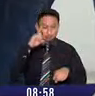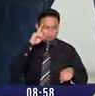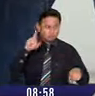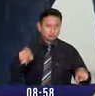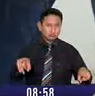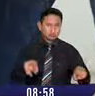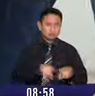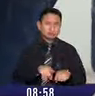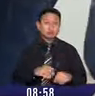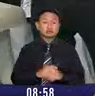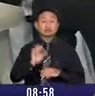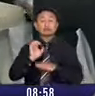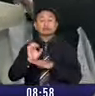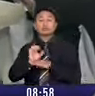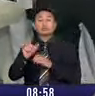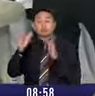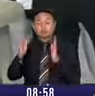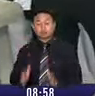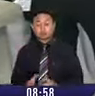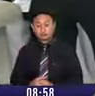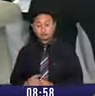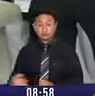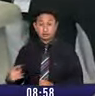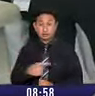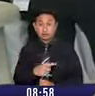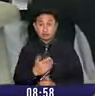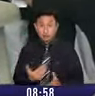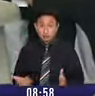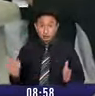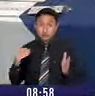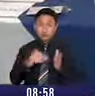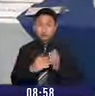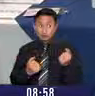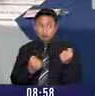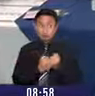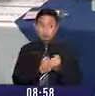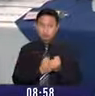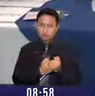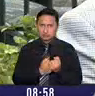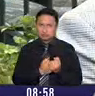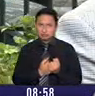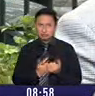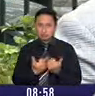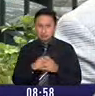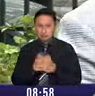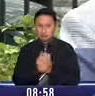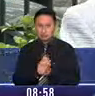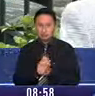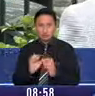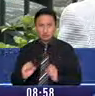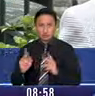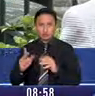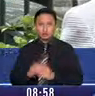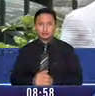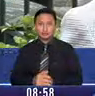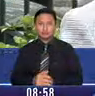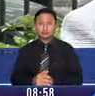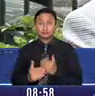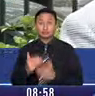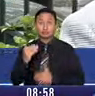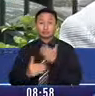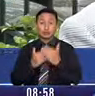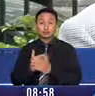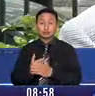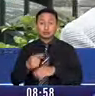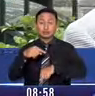en que los ecuatorianos no podemos dejar pasar por alto esta oportunidad. En un proceso extraordinario con tiempos